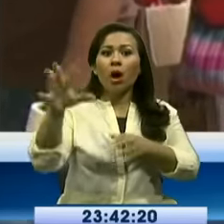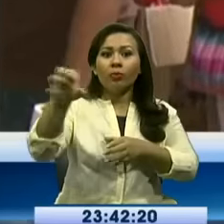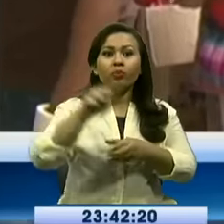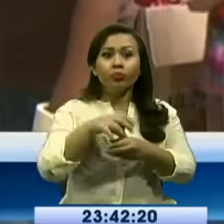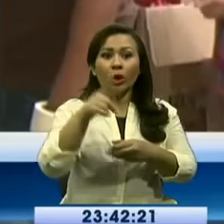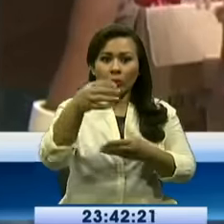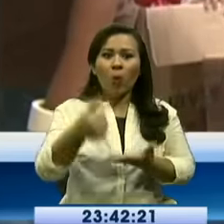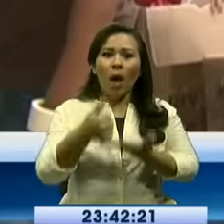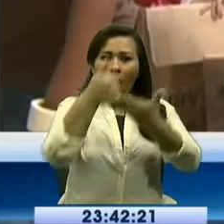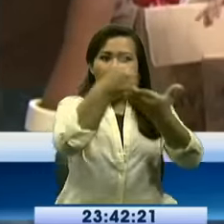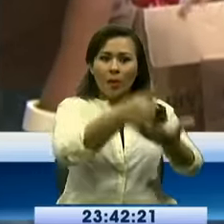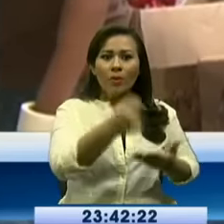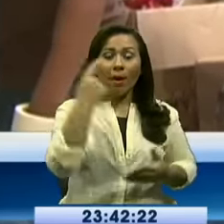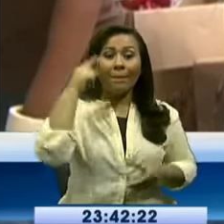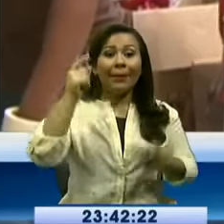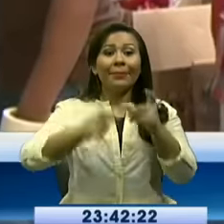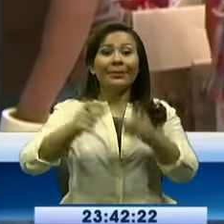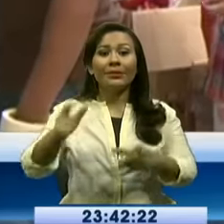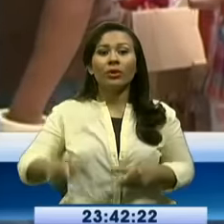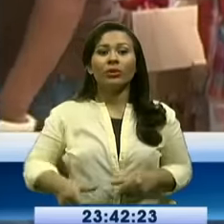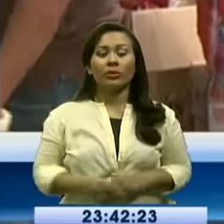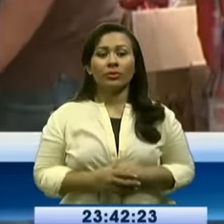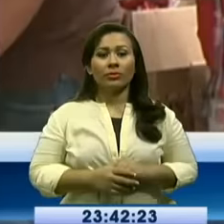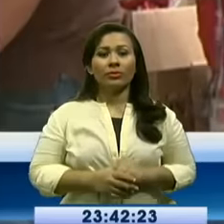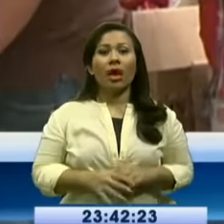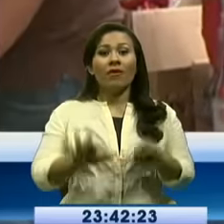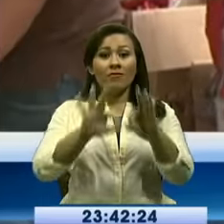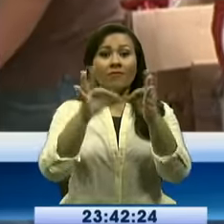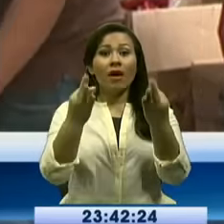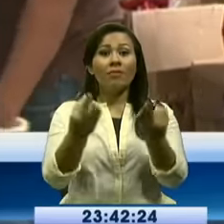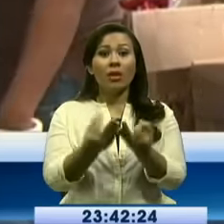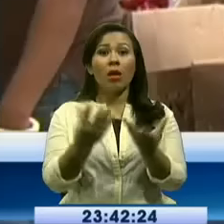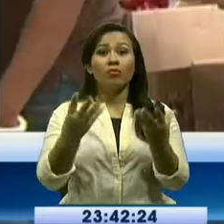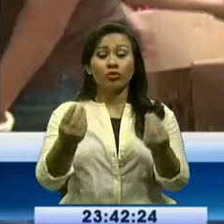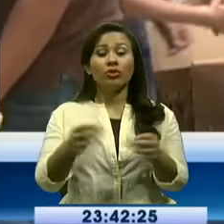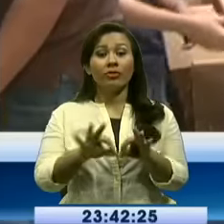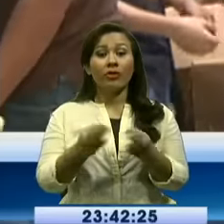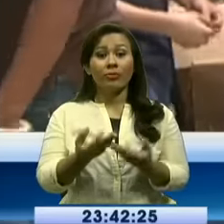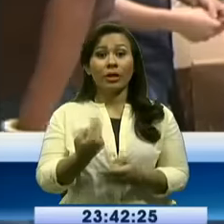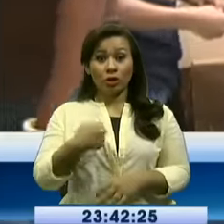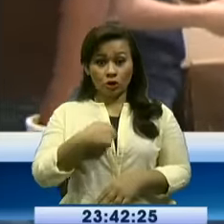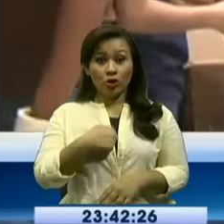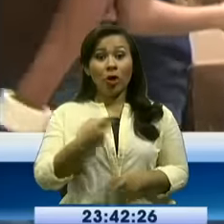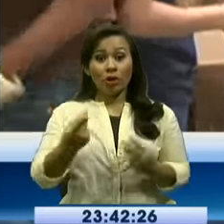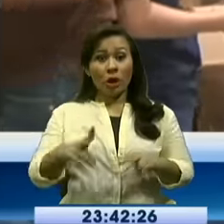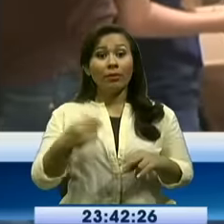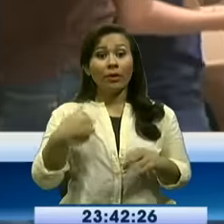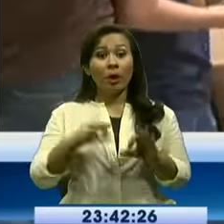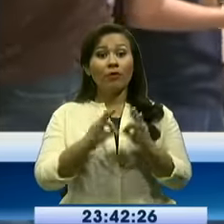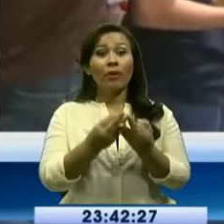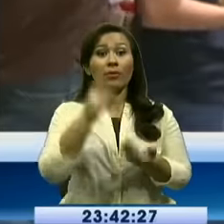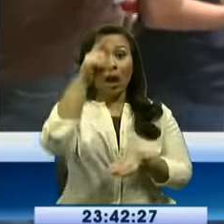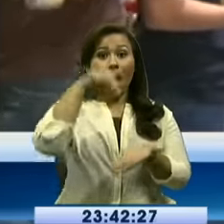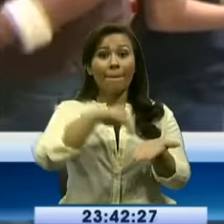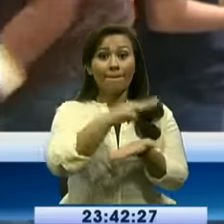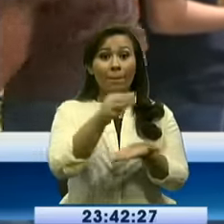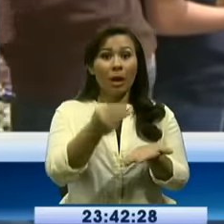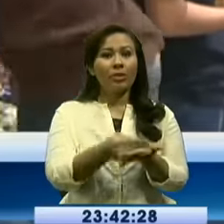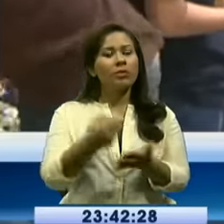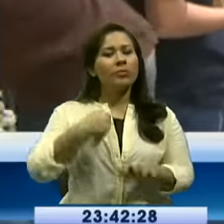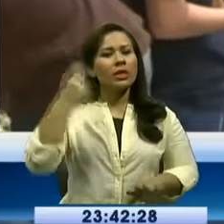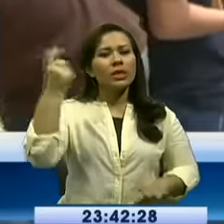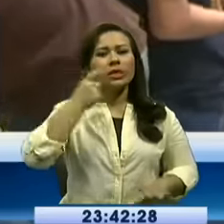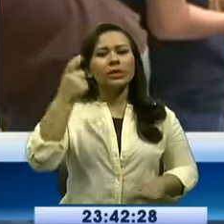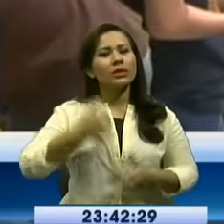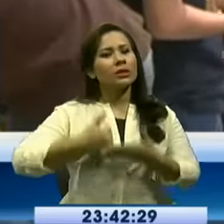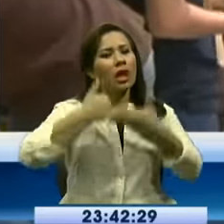donaciones. ¿Por qué? Porque nuestras familias, muchas personas, incluyéndome, tenemos familias en lo que es la provincia de Manabí y